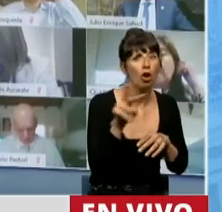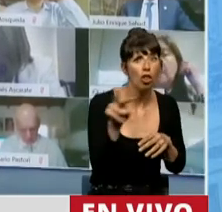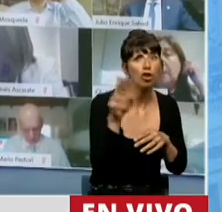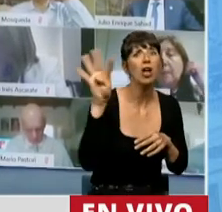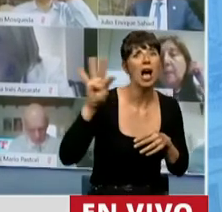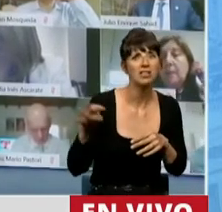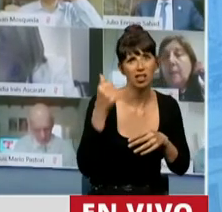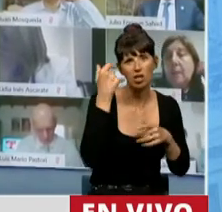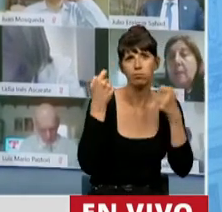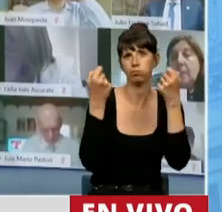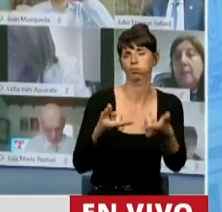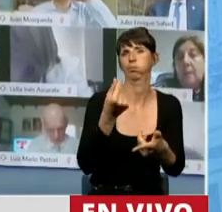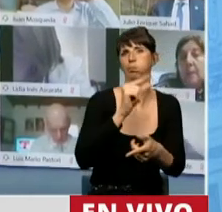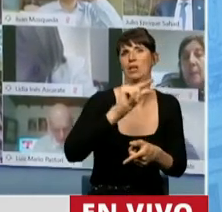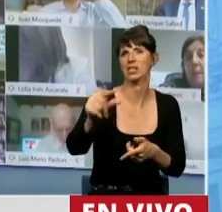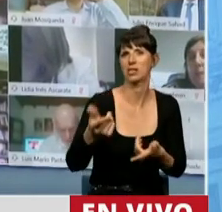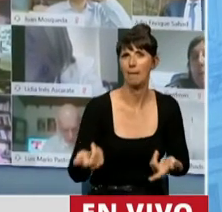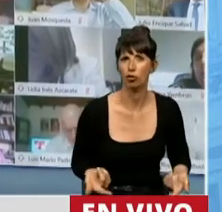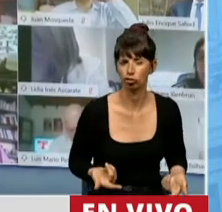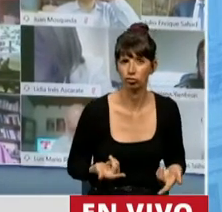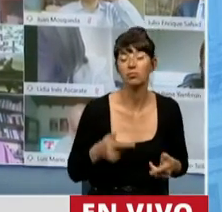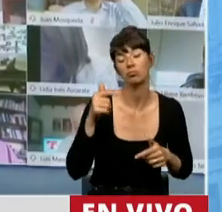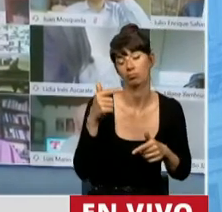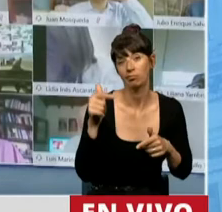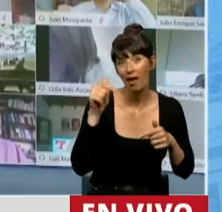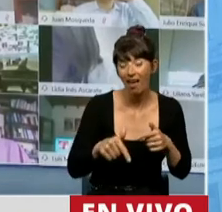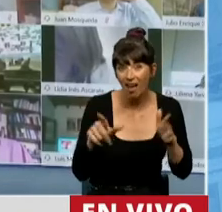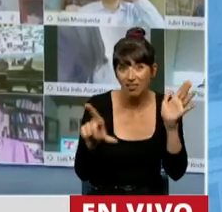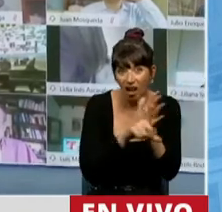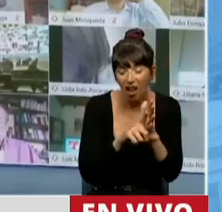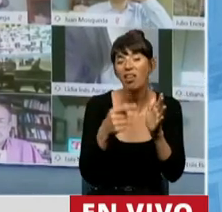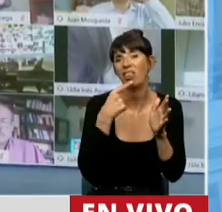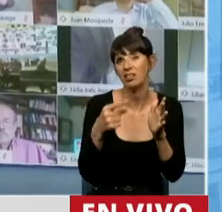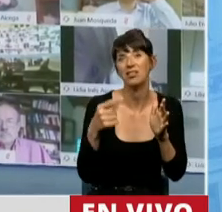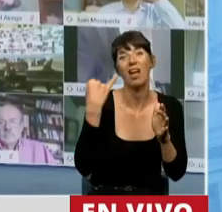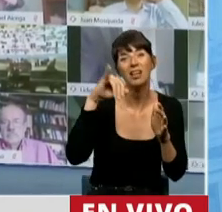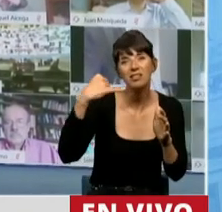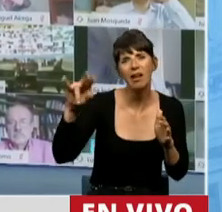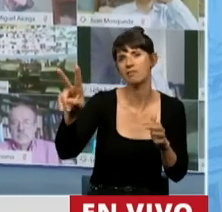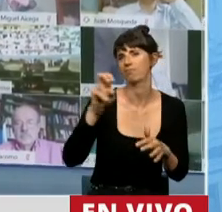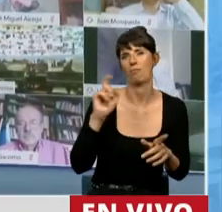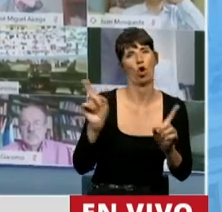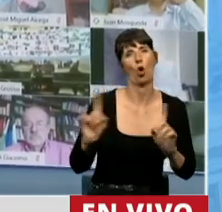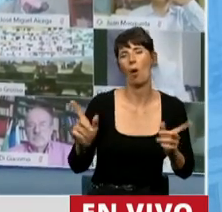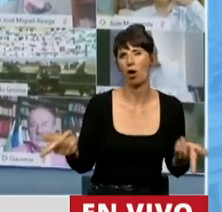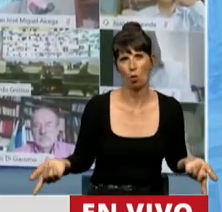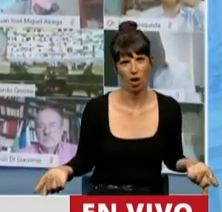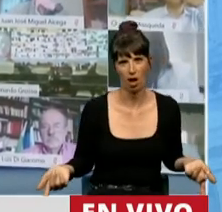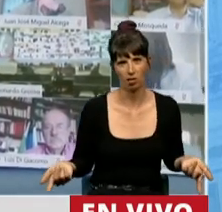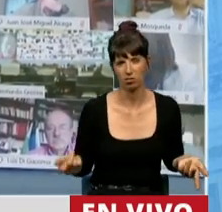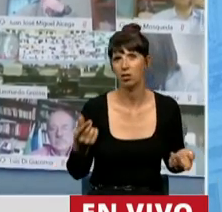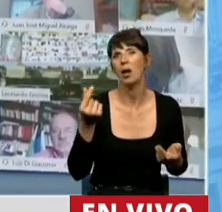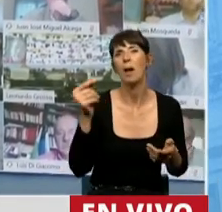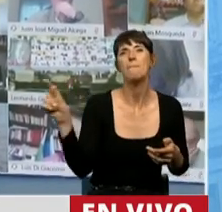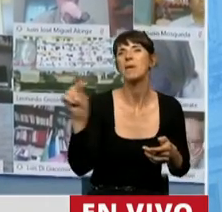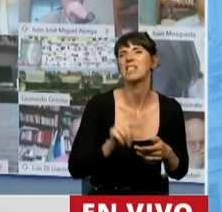este gobierno decidió postergar, y bueno, y que esta ley establece, ¿no?, que no se cobrarán los intereses volviendo los créditos a la